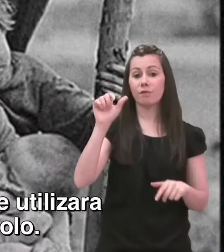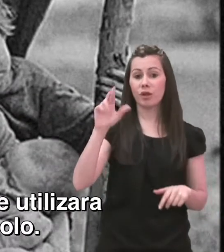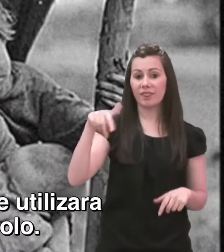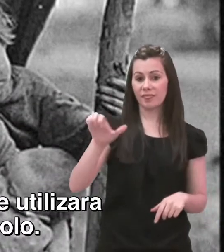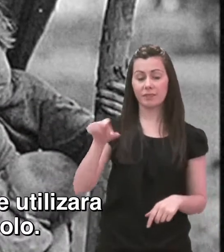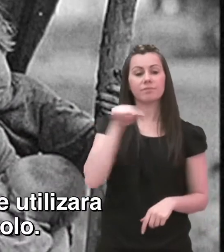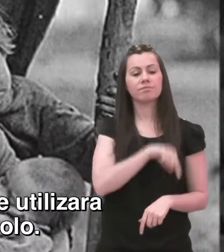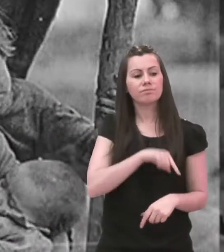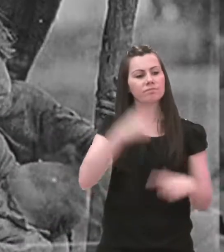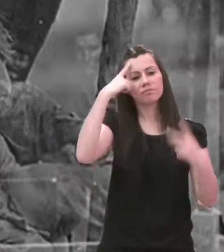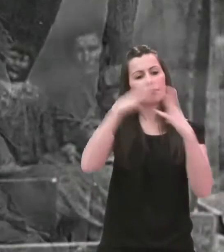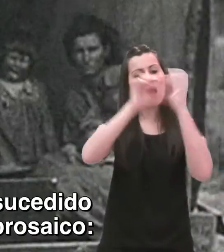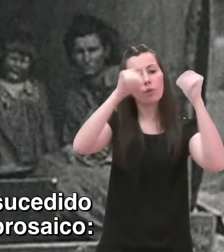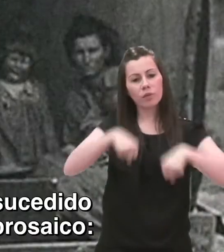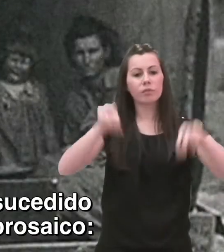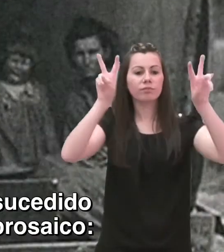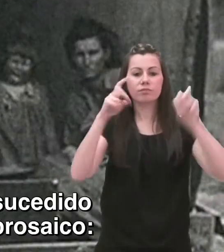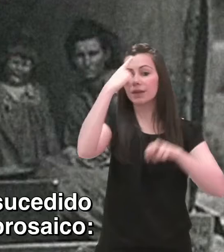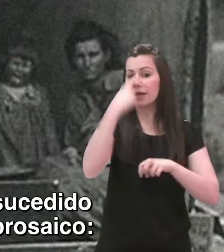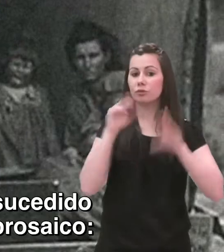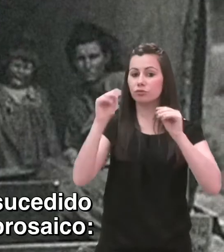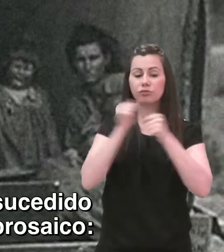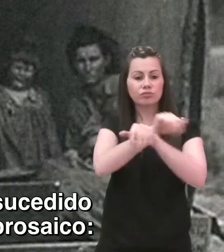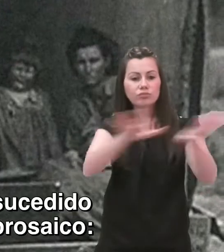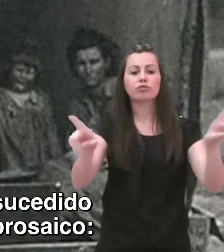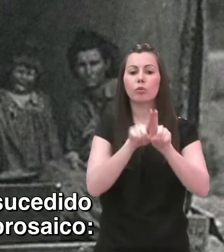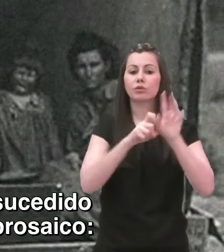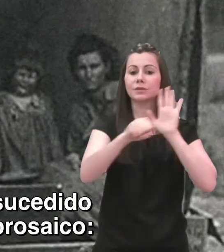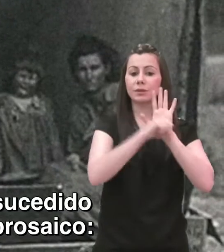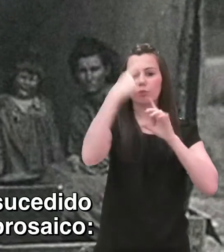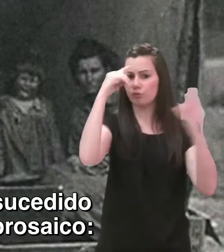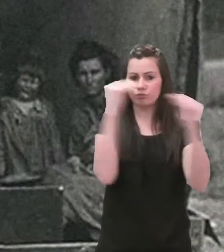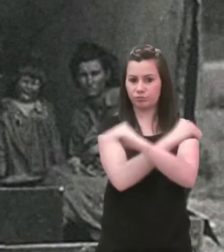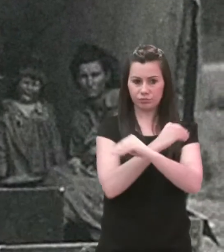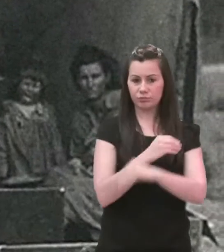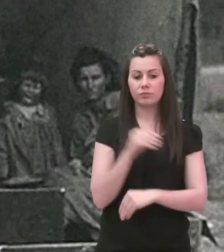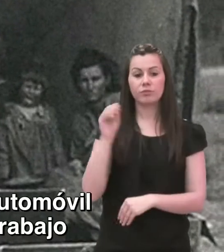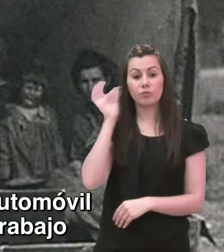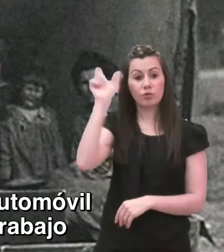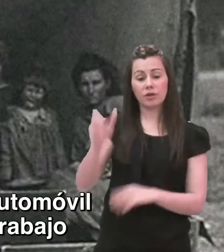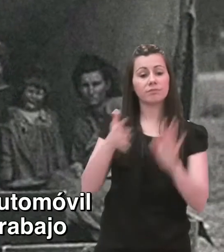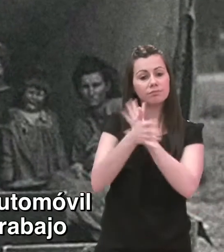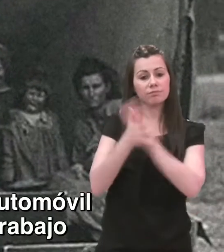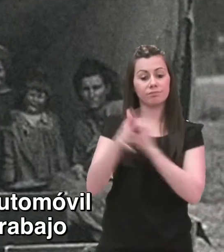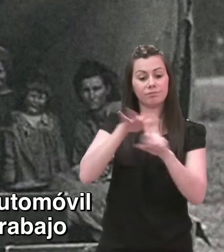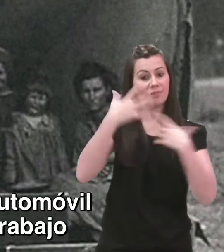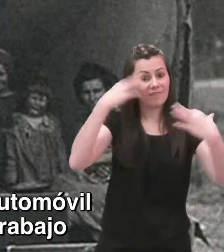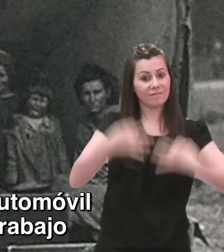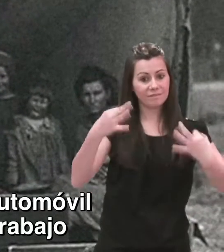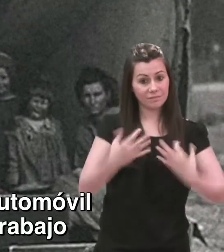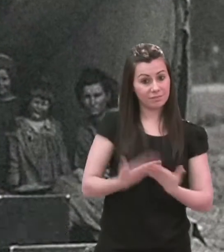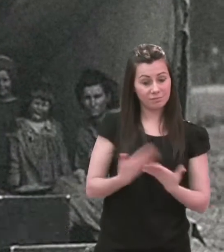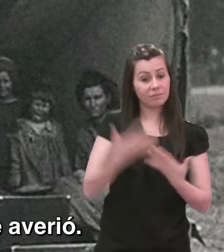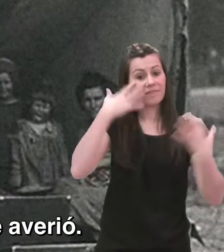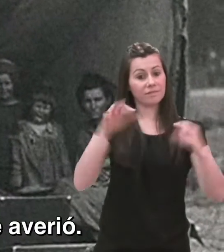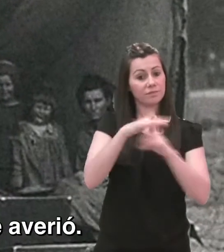se utilizara como símbolo. En su relato, lo sucedido es mucho más prosaico. Se dirigían en automóvil en busca de